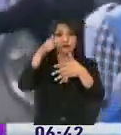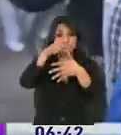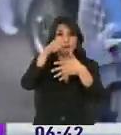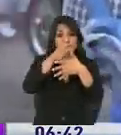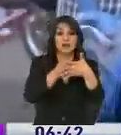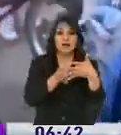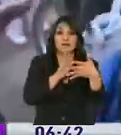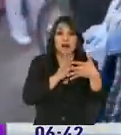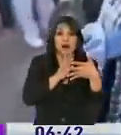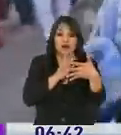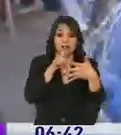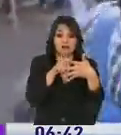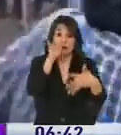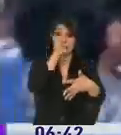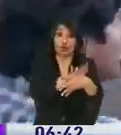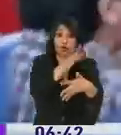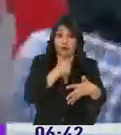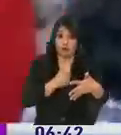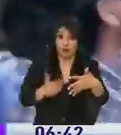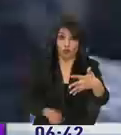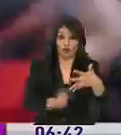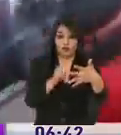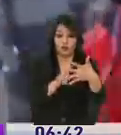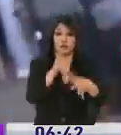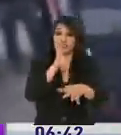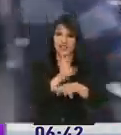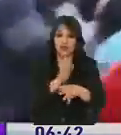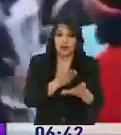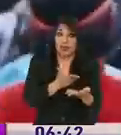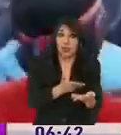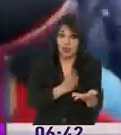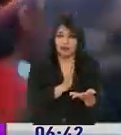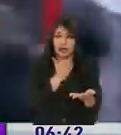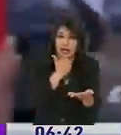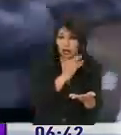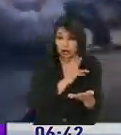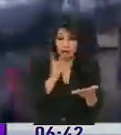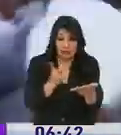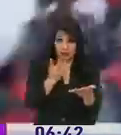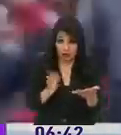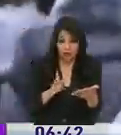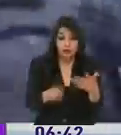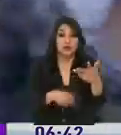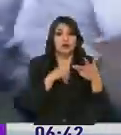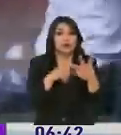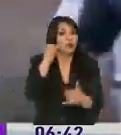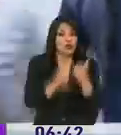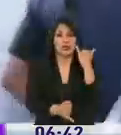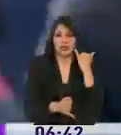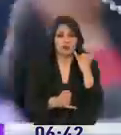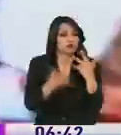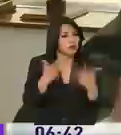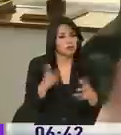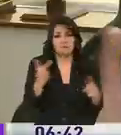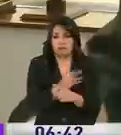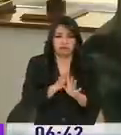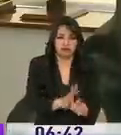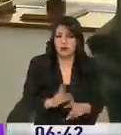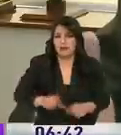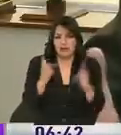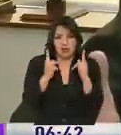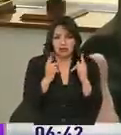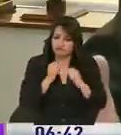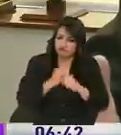verbalización, el contacto físico, el uso de técnicas no letales y finalmente, de ser requerido, el uso letal de la fuerza. Si la ley